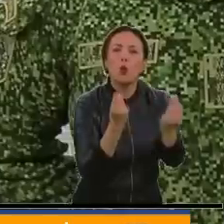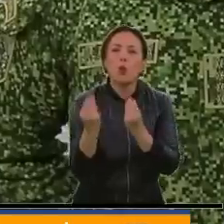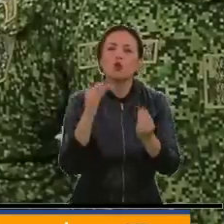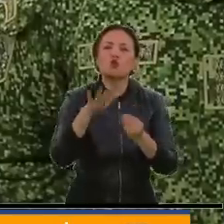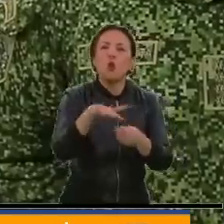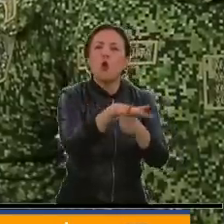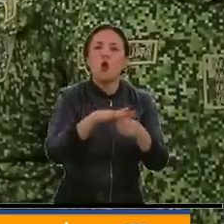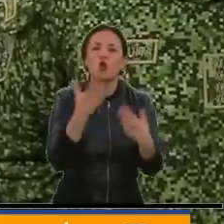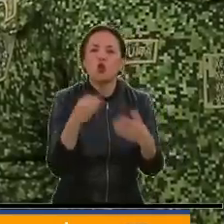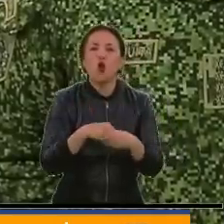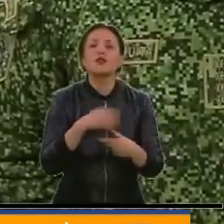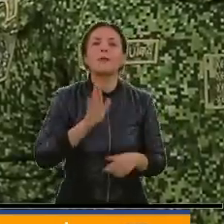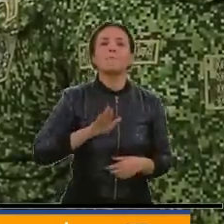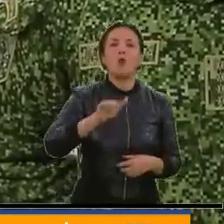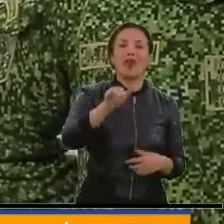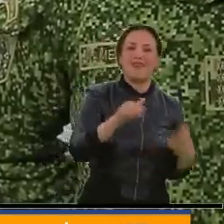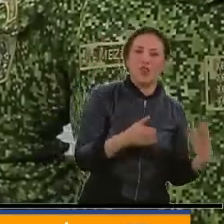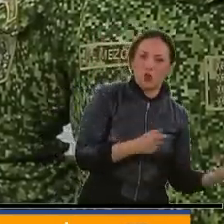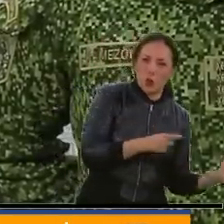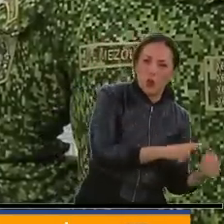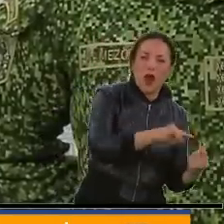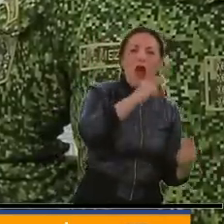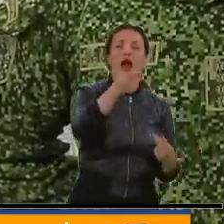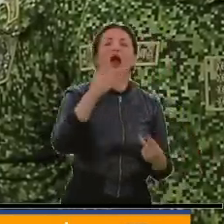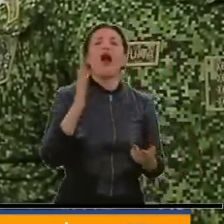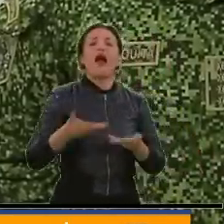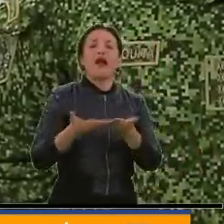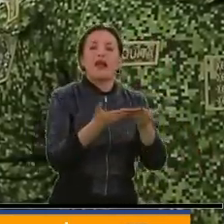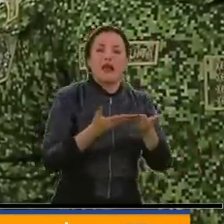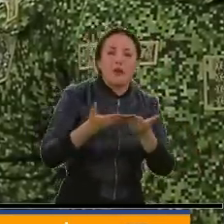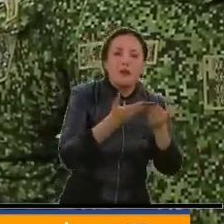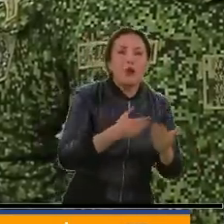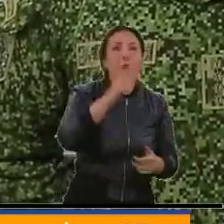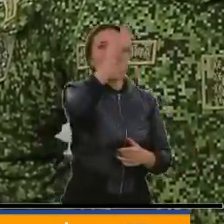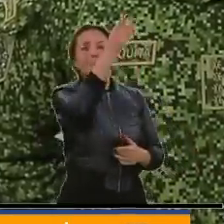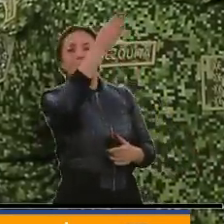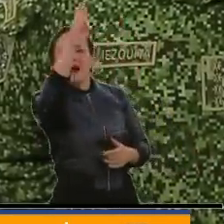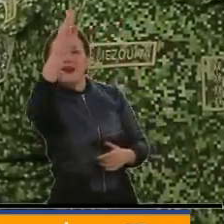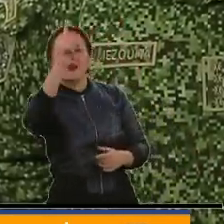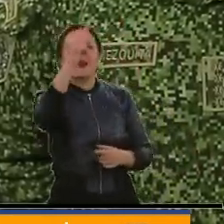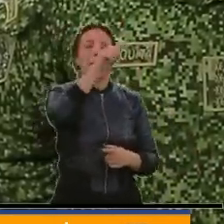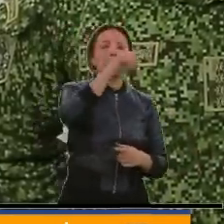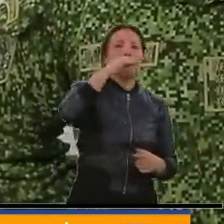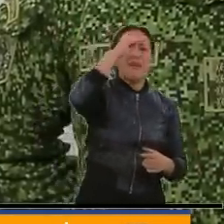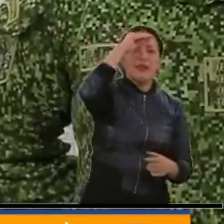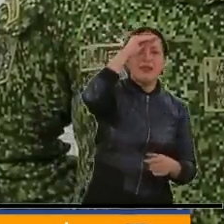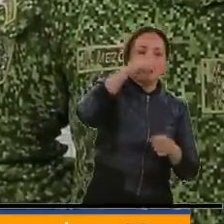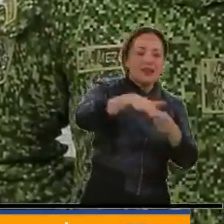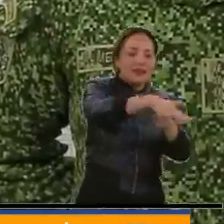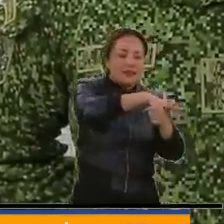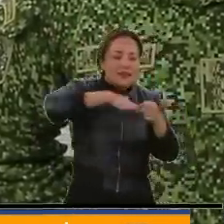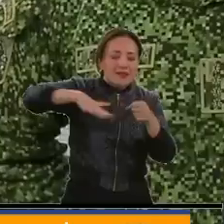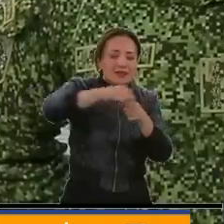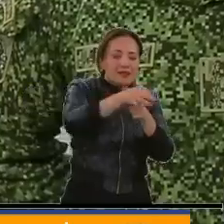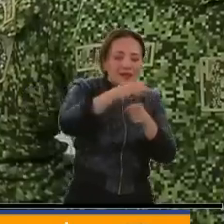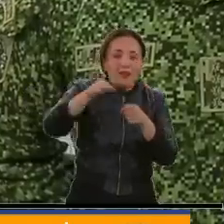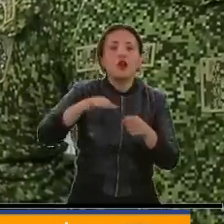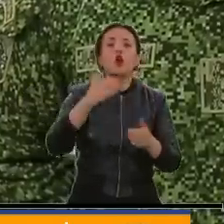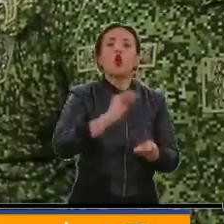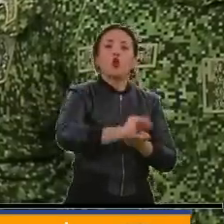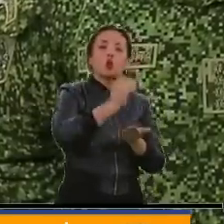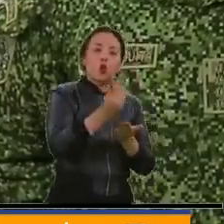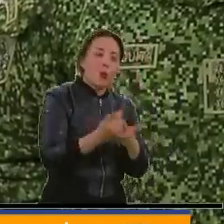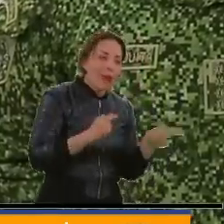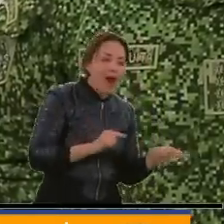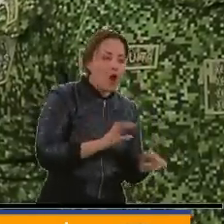en Buenaventura, Quibdó, Barranquilla, Medellín y el área metropolitana, Tumaco,